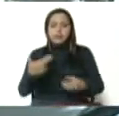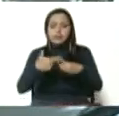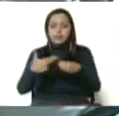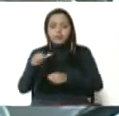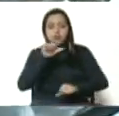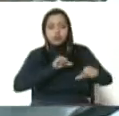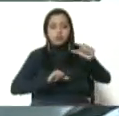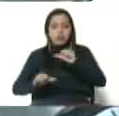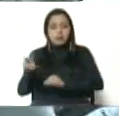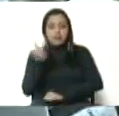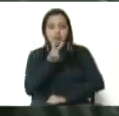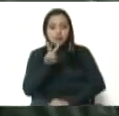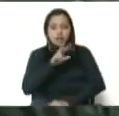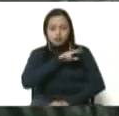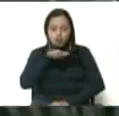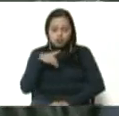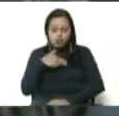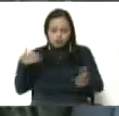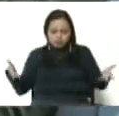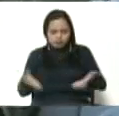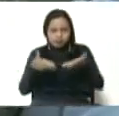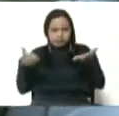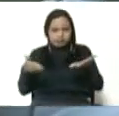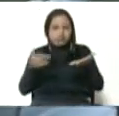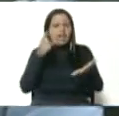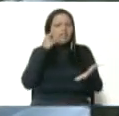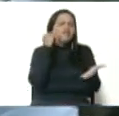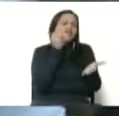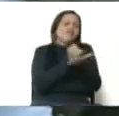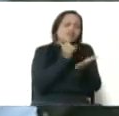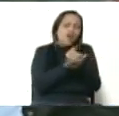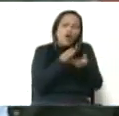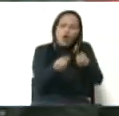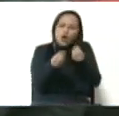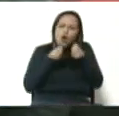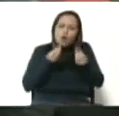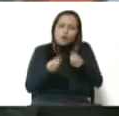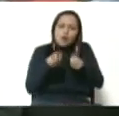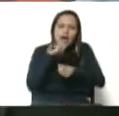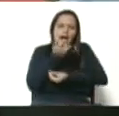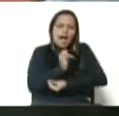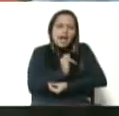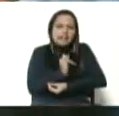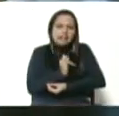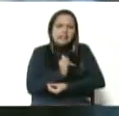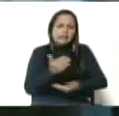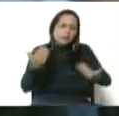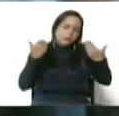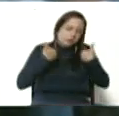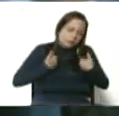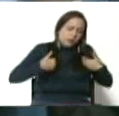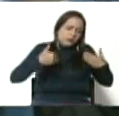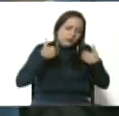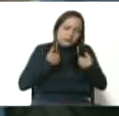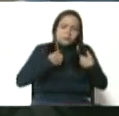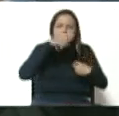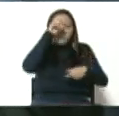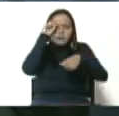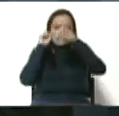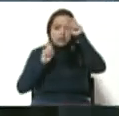Venezuela, nosotros hemos podido constatar cómo ha sido un suplicio